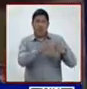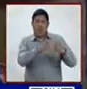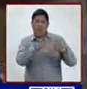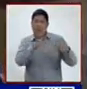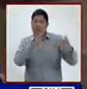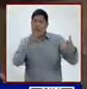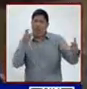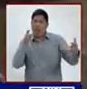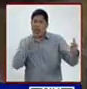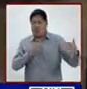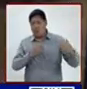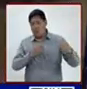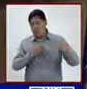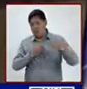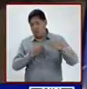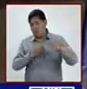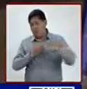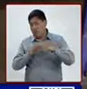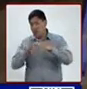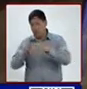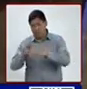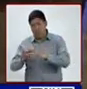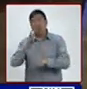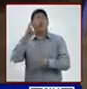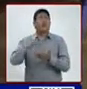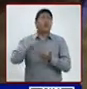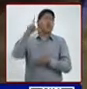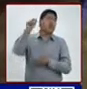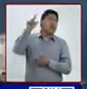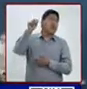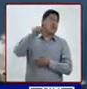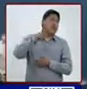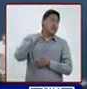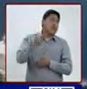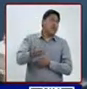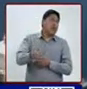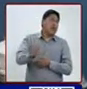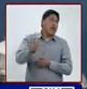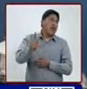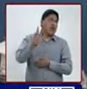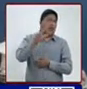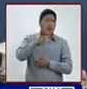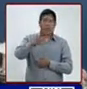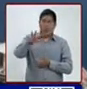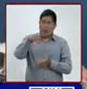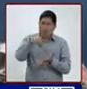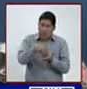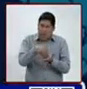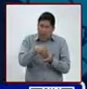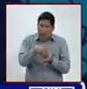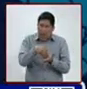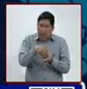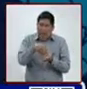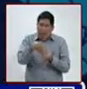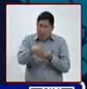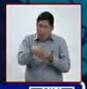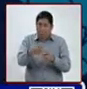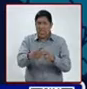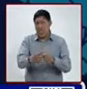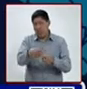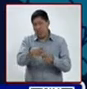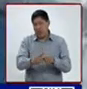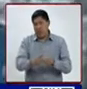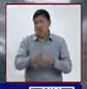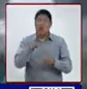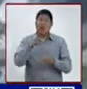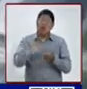calado. El puerto de Hilo en el 2020 ha registrado un movimiento de carga de 35 mil toneladas. El 2021 subió